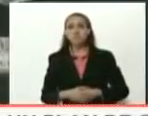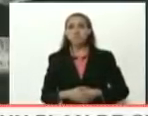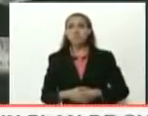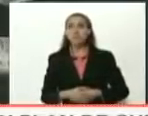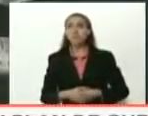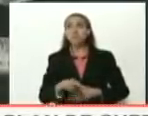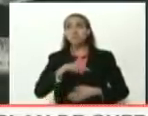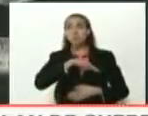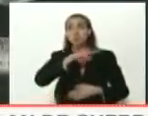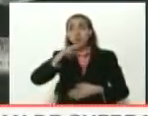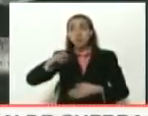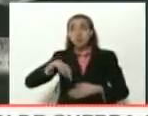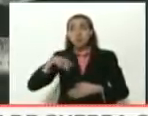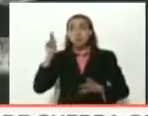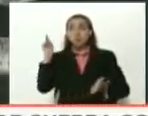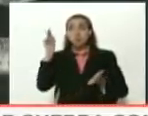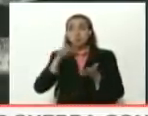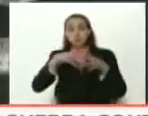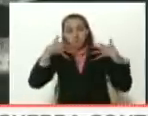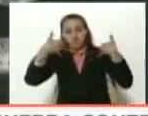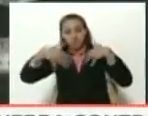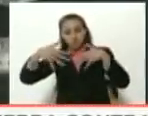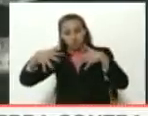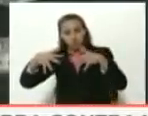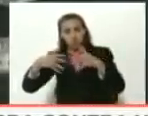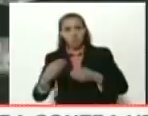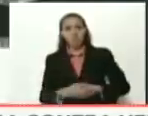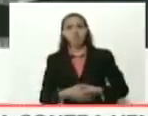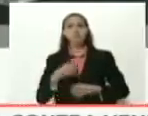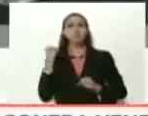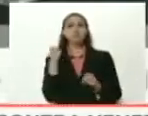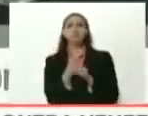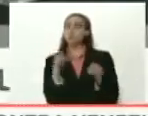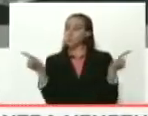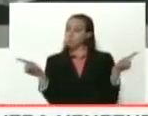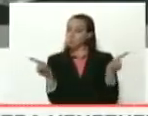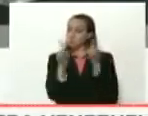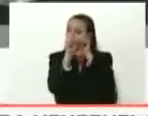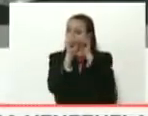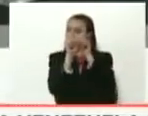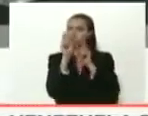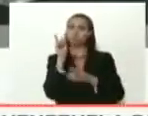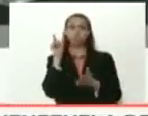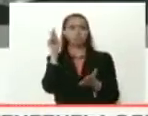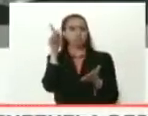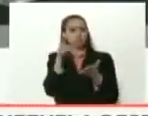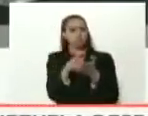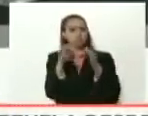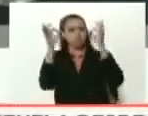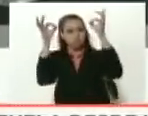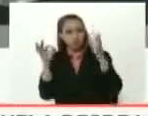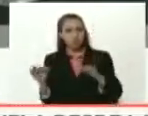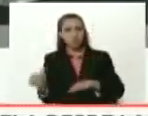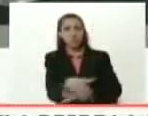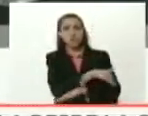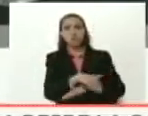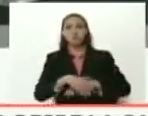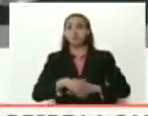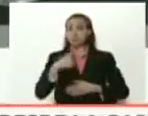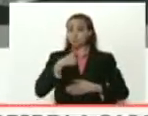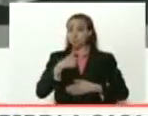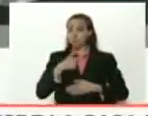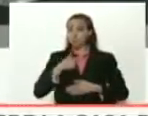Entonces nosotros nos vamos a las calles, vamos a trabajar igualito, pero vamos a las calles, como siempre lo hemos hecho. Y yo estoy